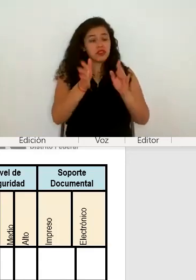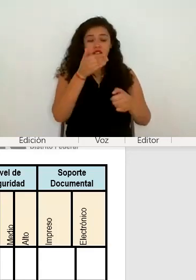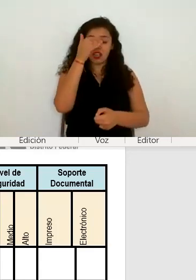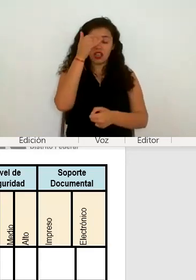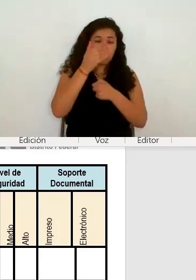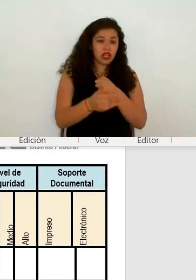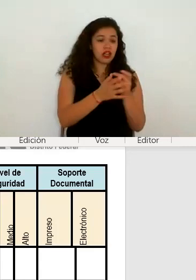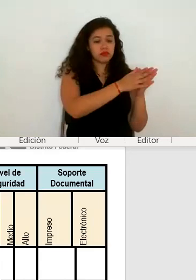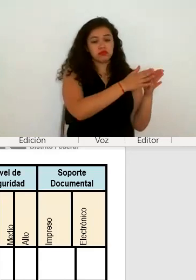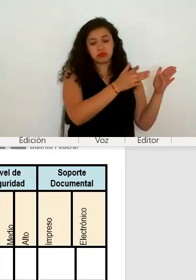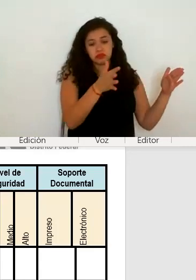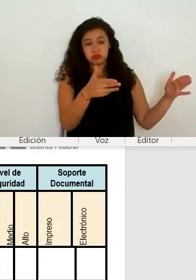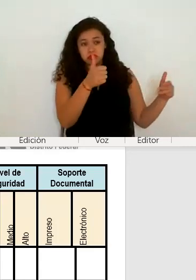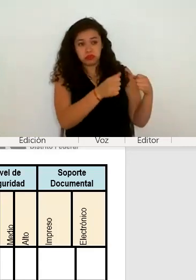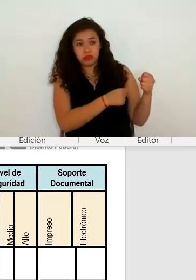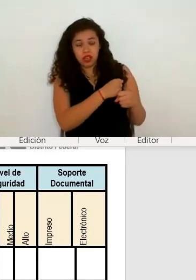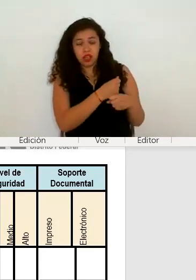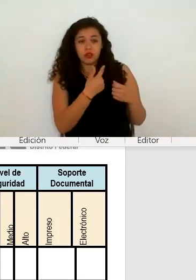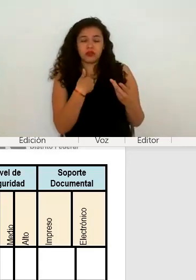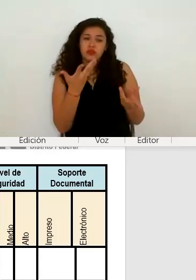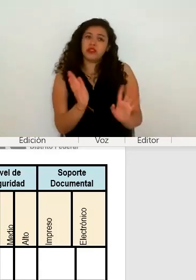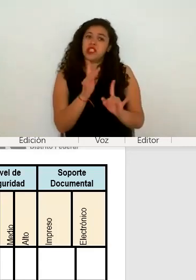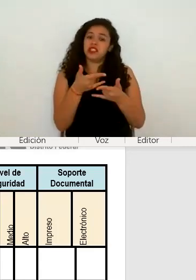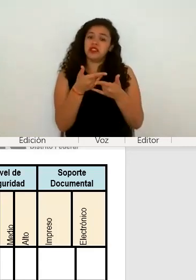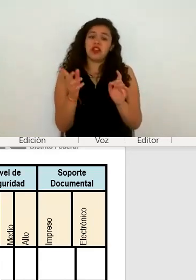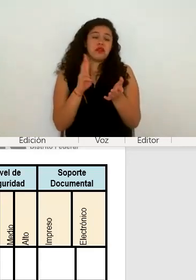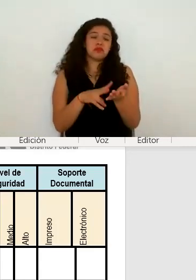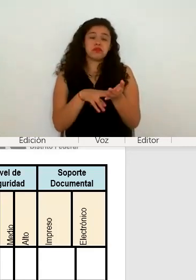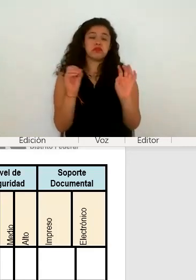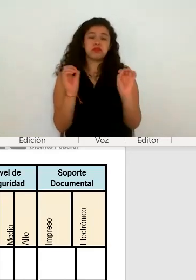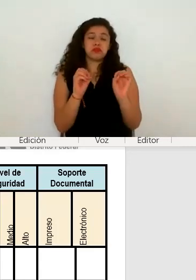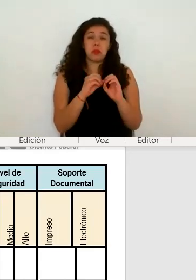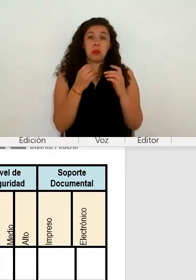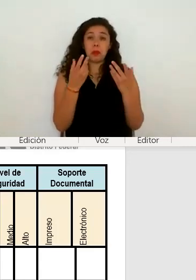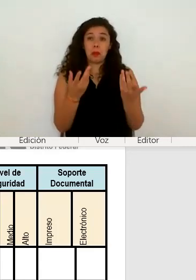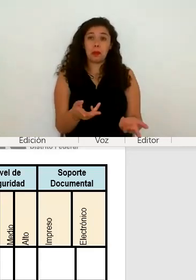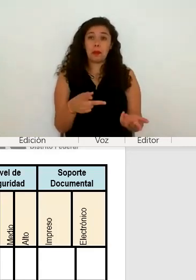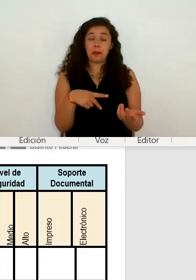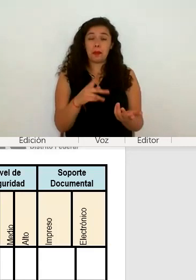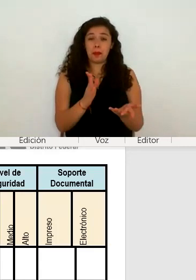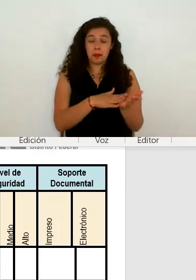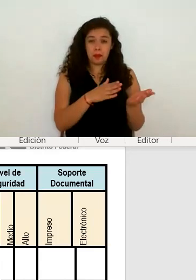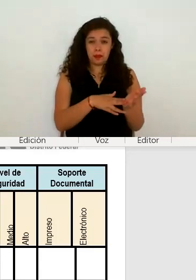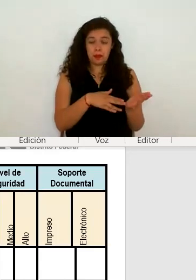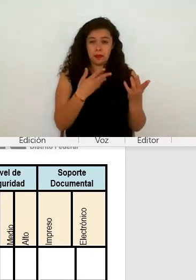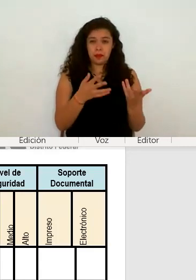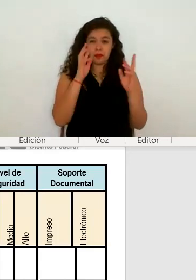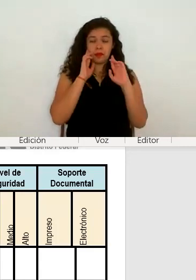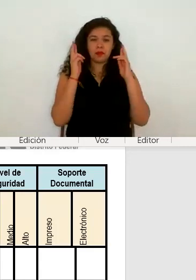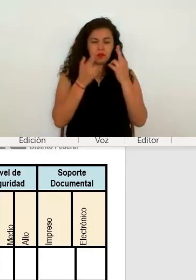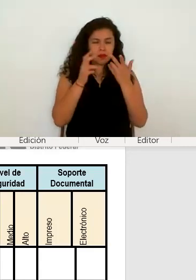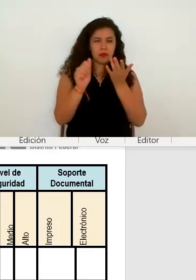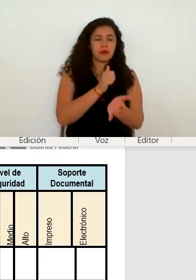su vigencia y no son documentos históricos. Sin en cambio, los expedientes de las sesiones o